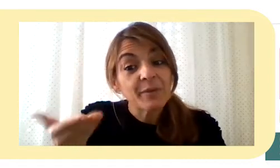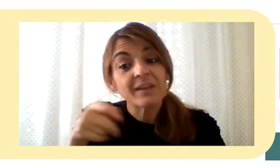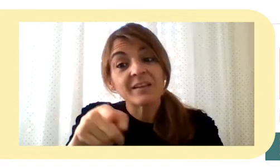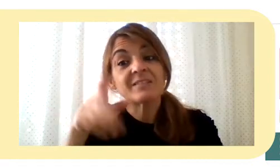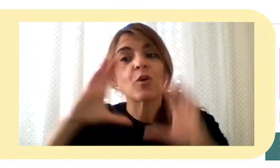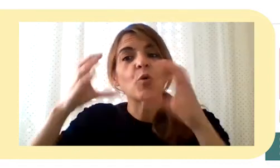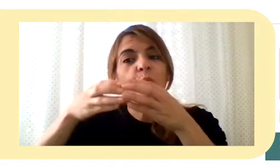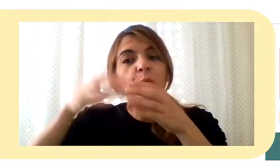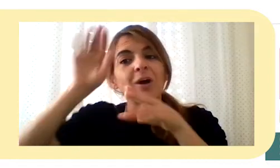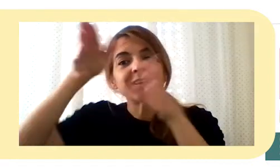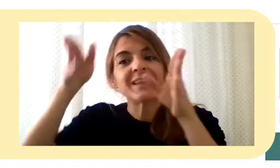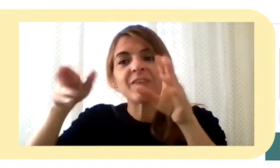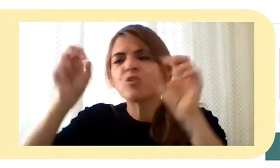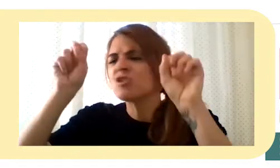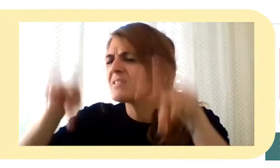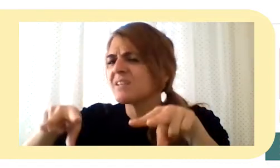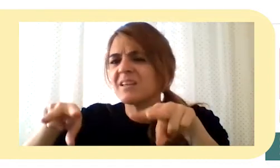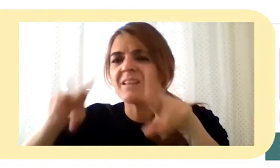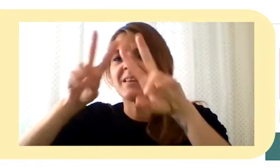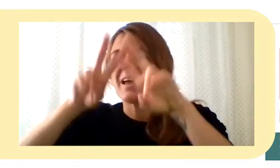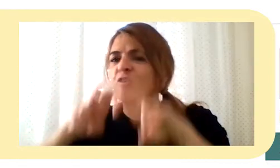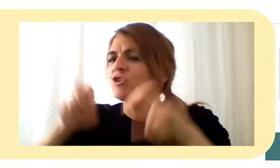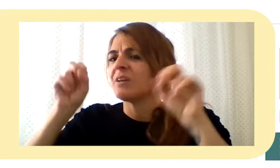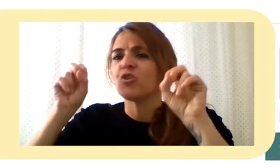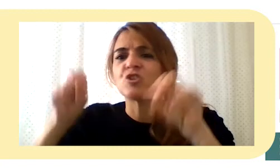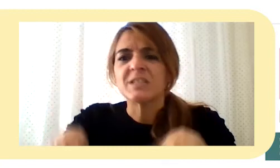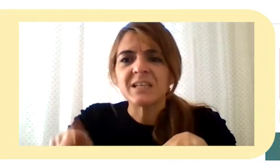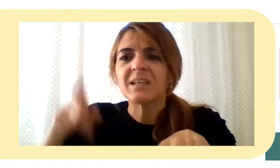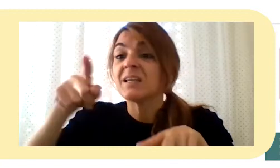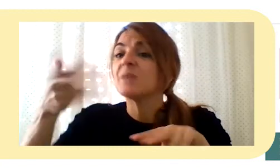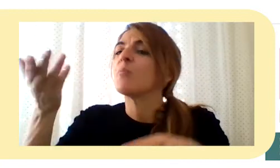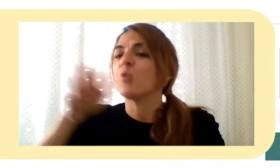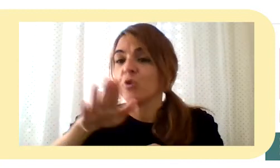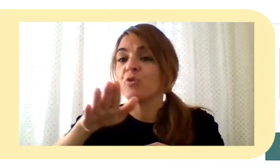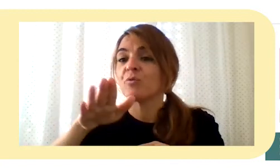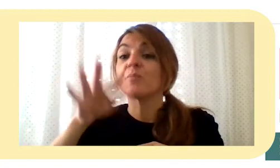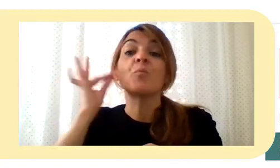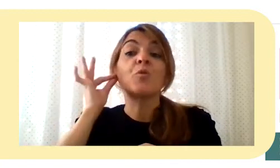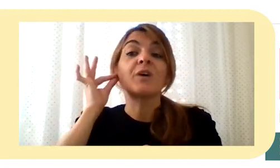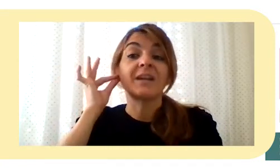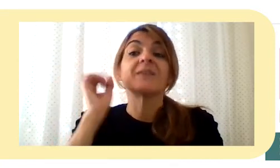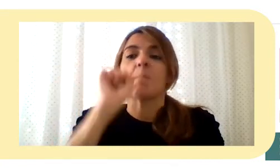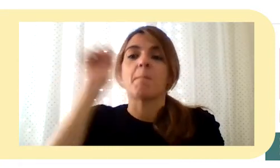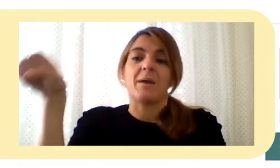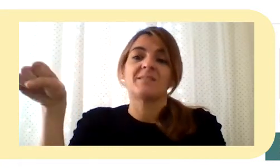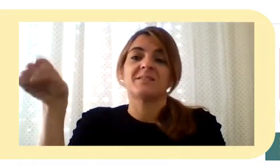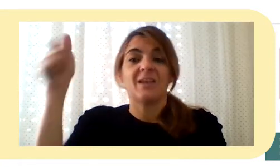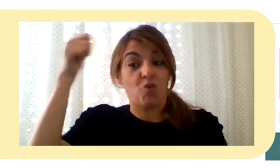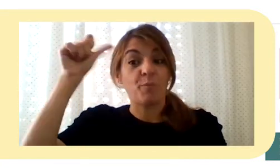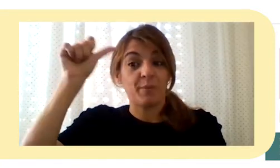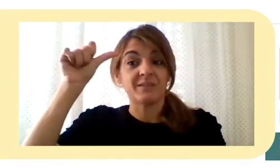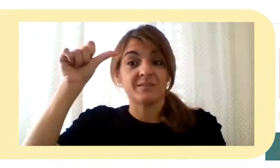no se les diagnosticó y murió. Entonces, y como veis hay más mujeres que hombres, ¿vale? Esto sí que es realmente